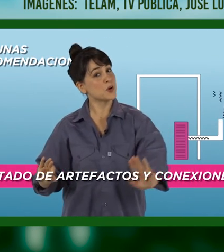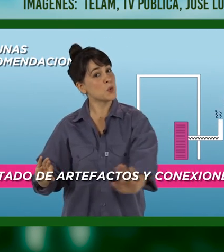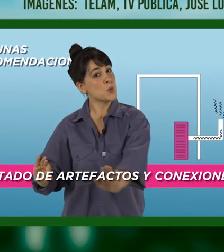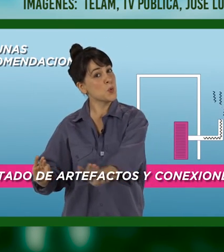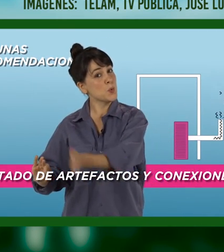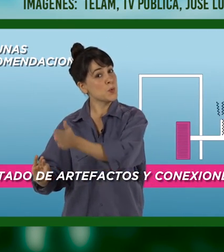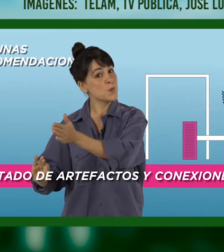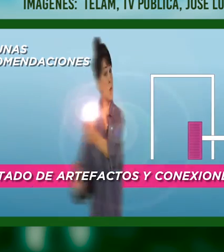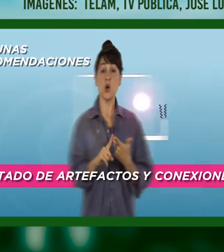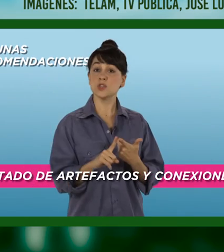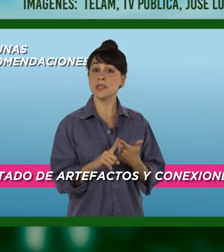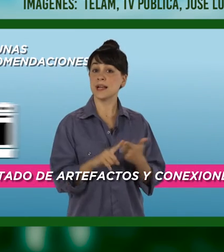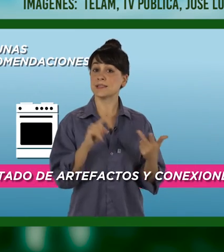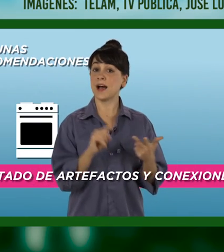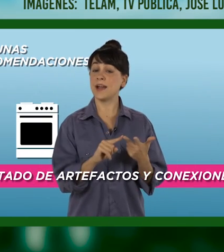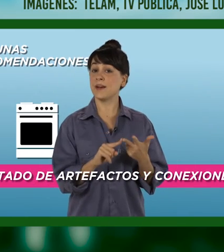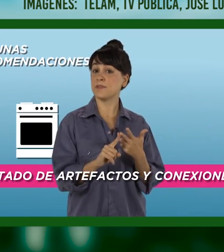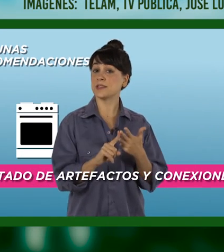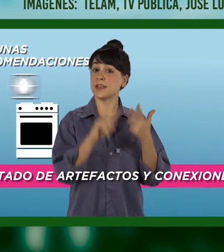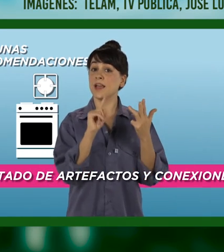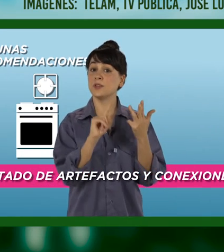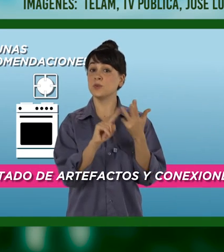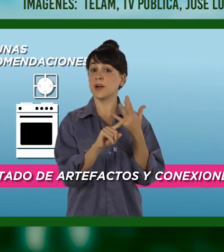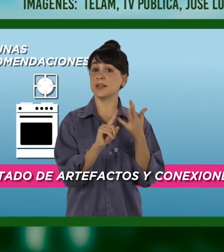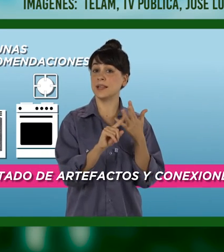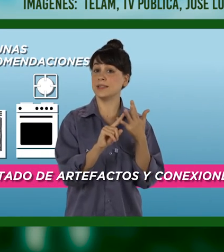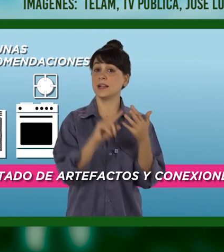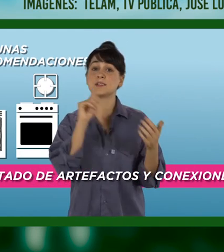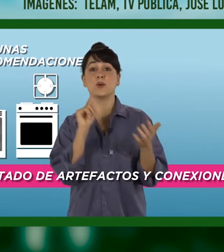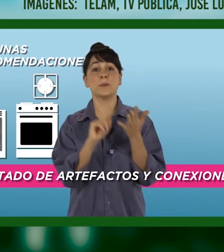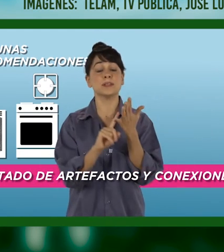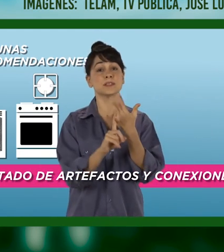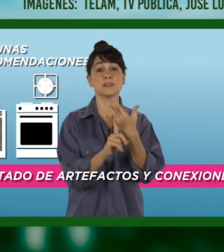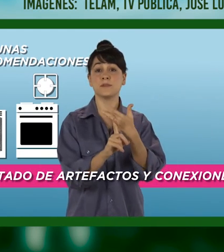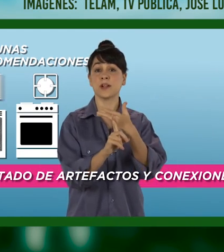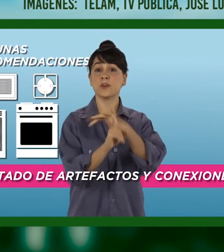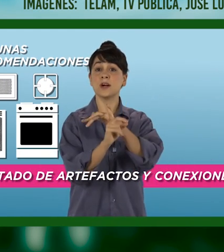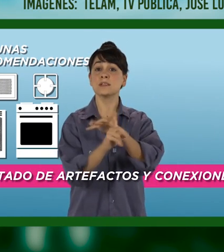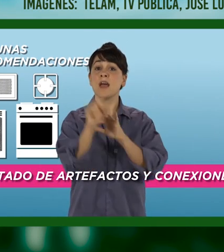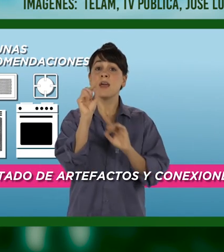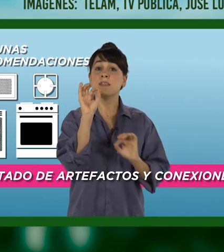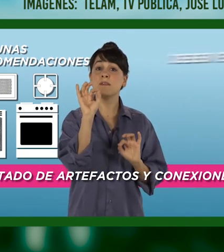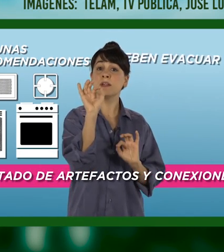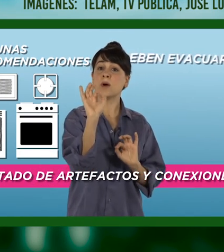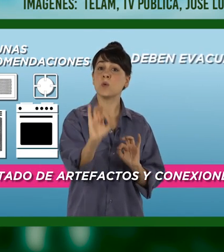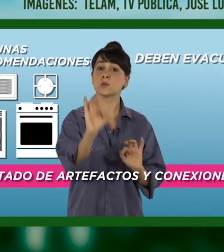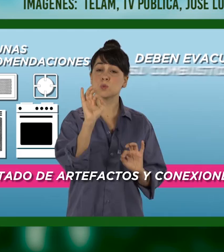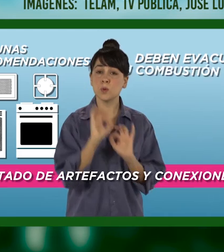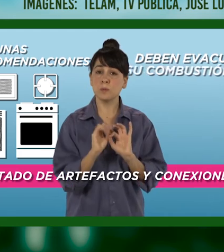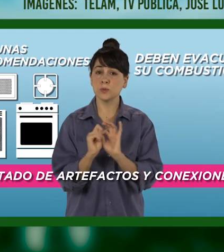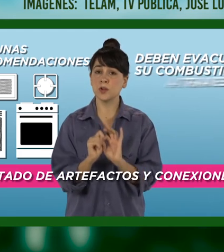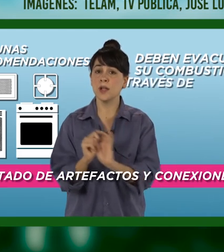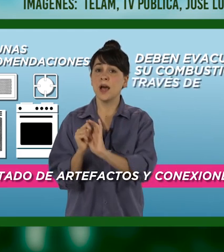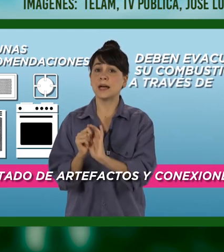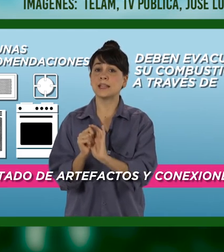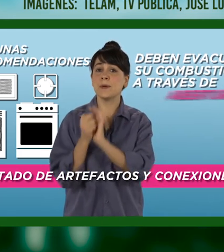rápidamente son un derrochón de gas en términos de mercado, se paga 10.000 pesos. Entonces, lo que hace este proyecto